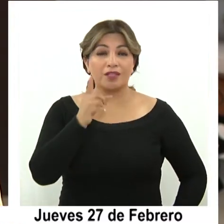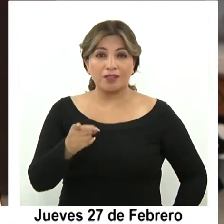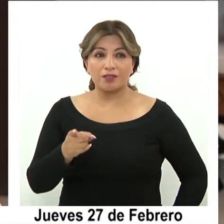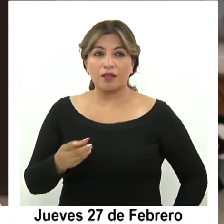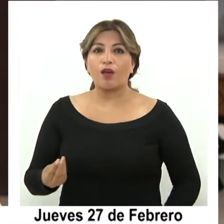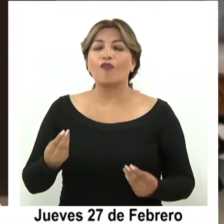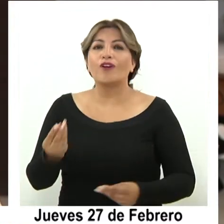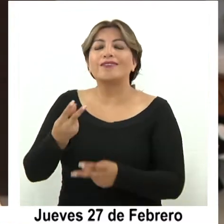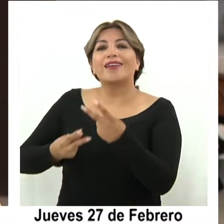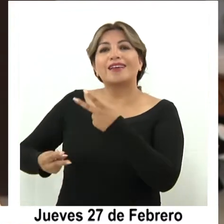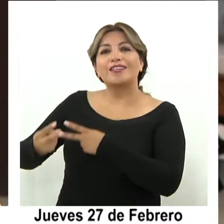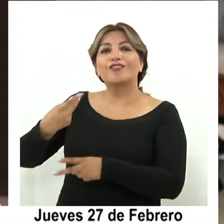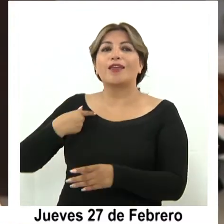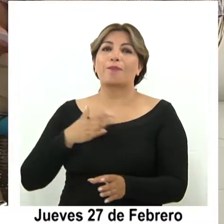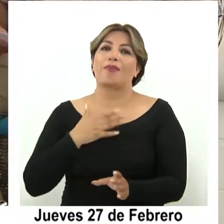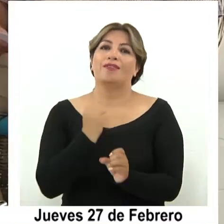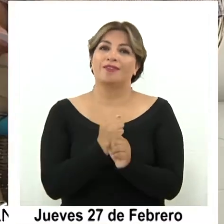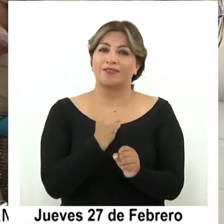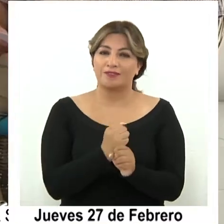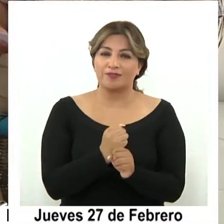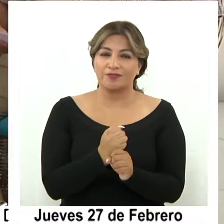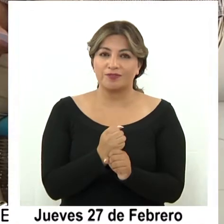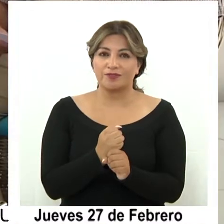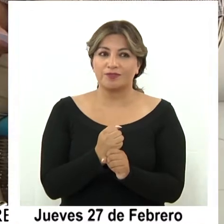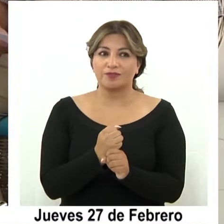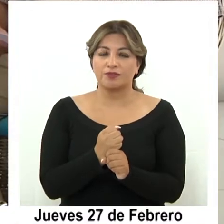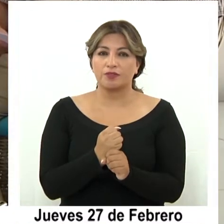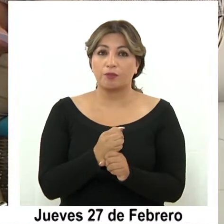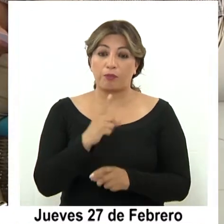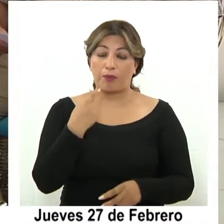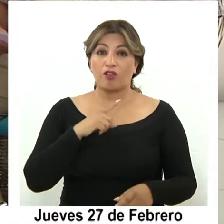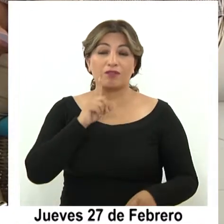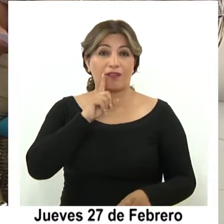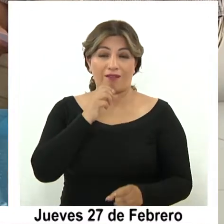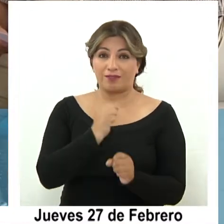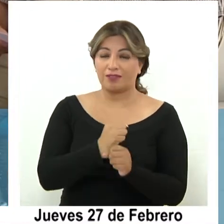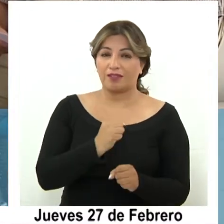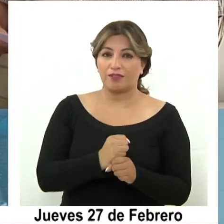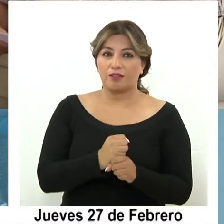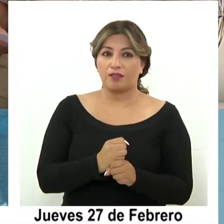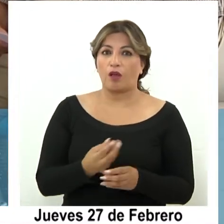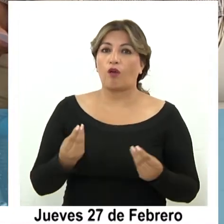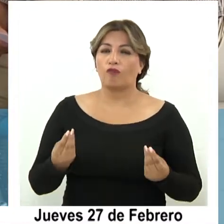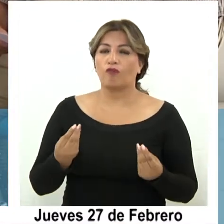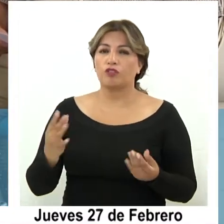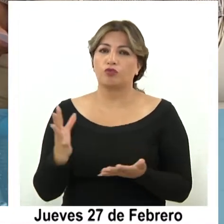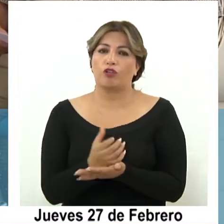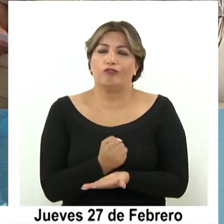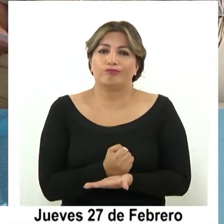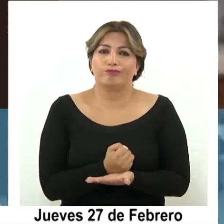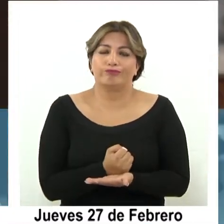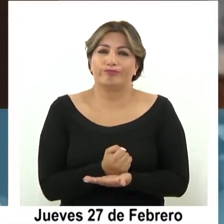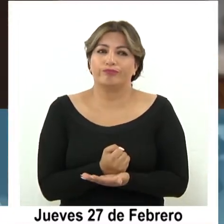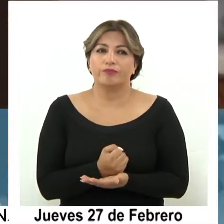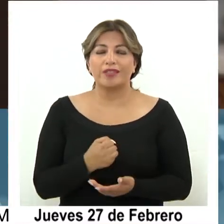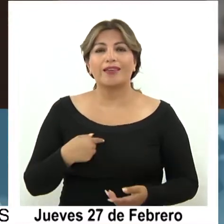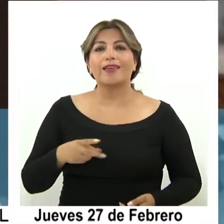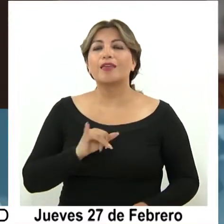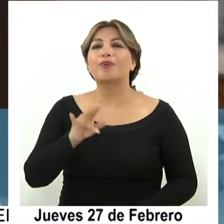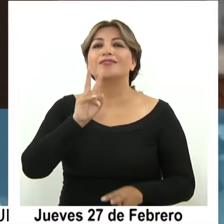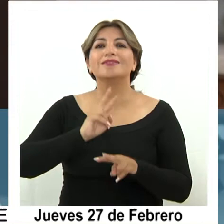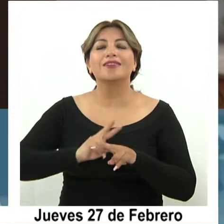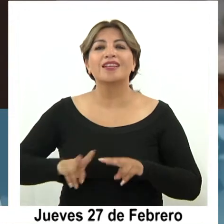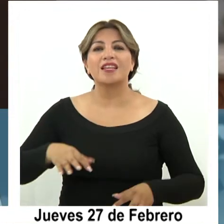primero una buena historia laboral. Nosotros tenemos que tener trabajo que nos permita tener buenos ingresos y que nos permita